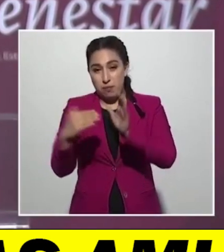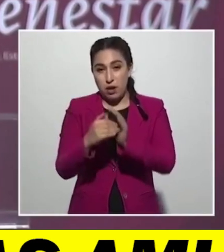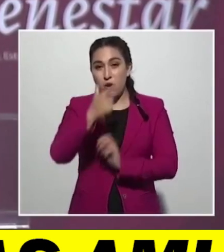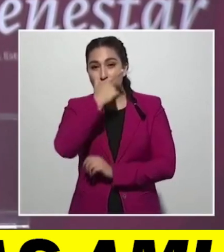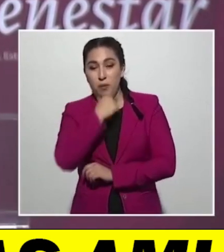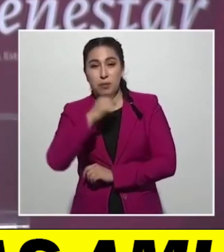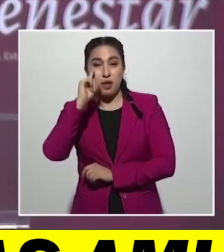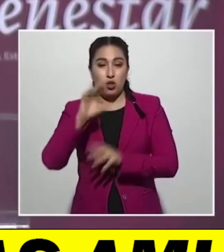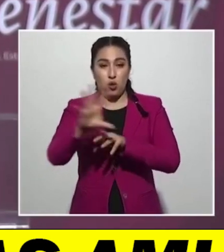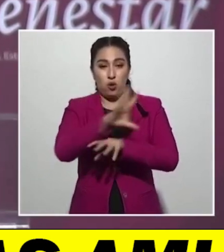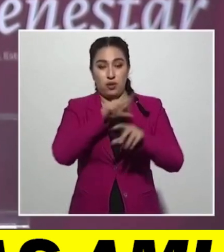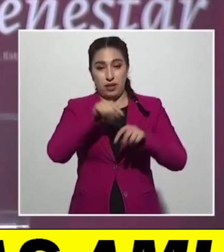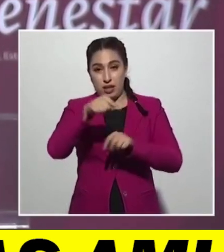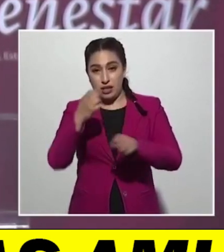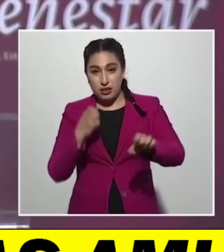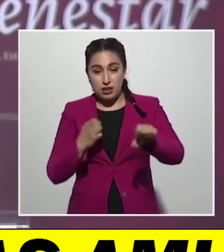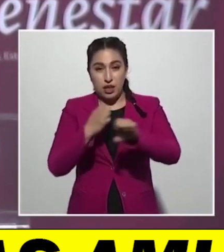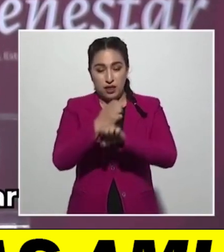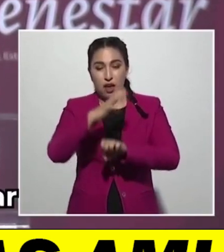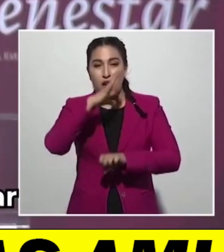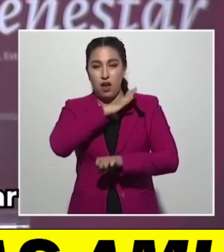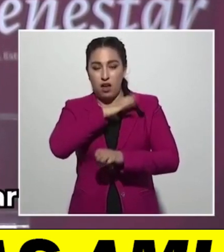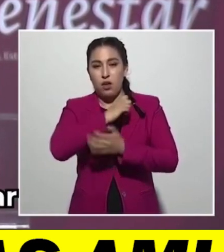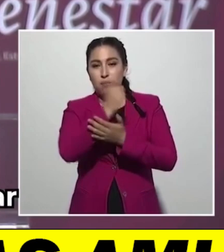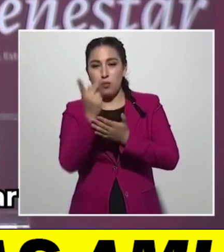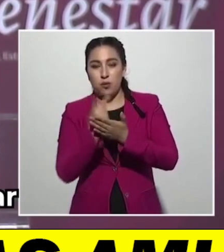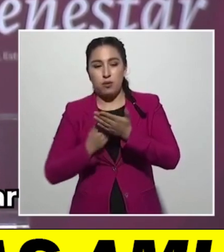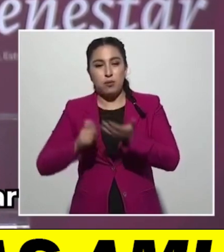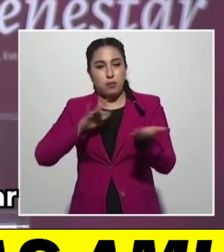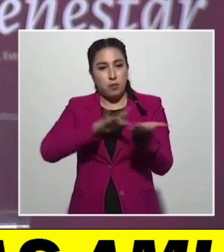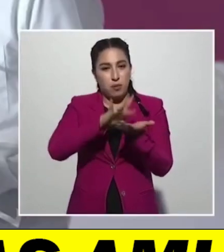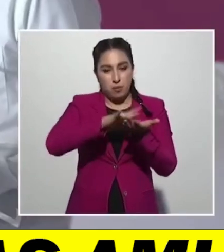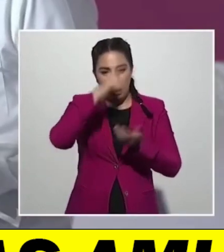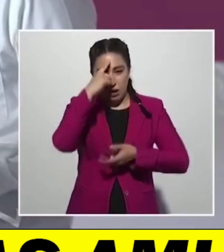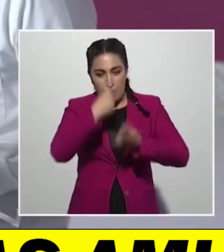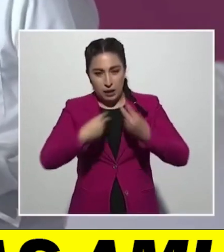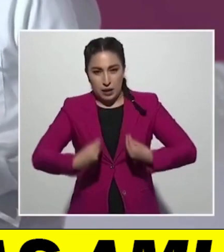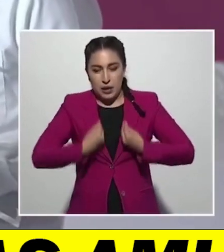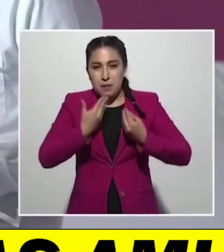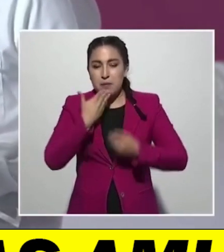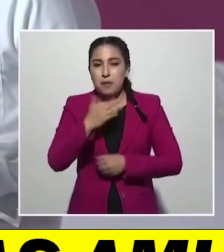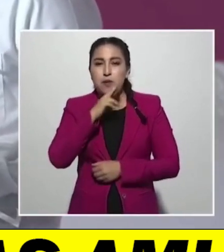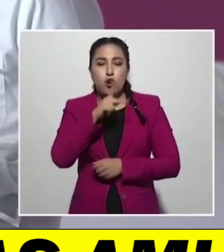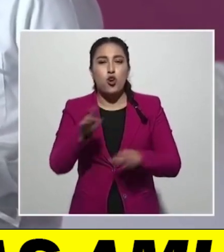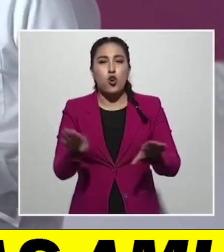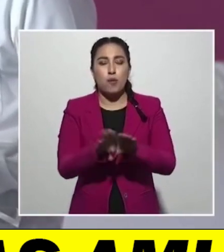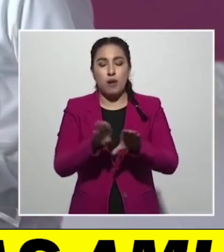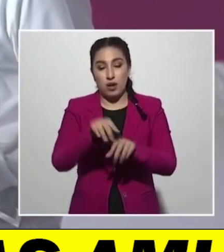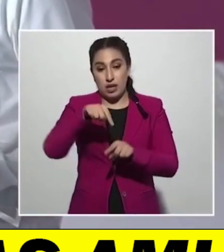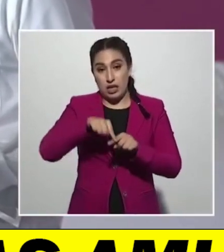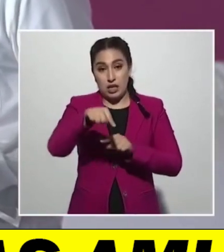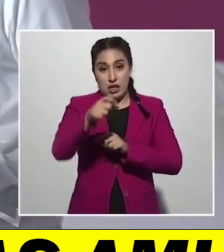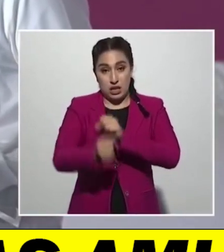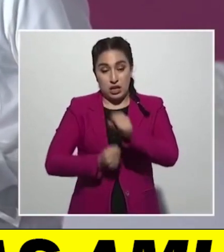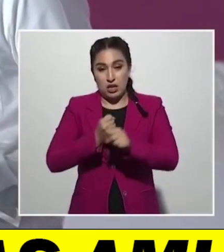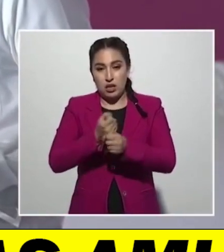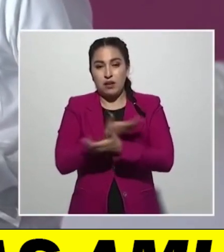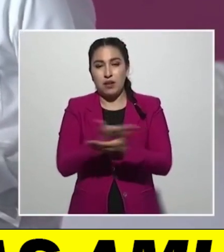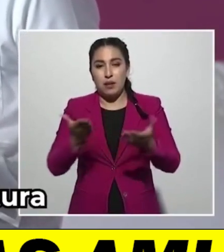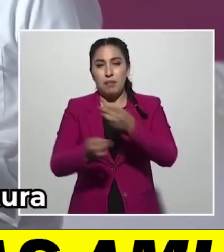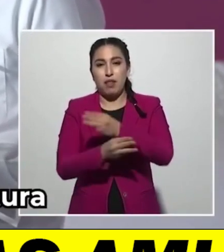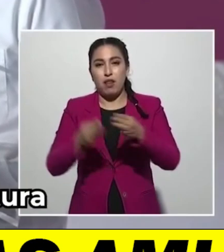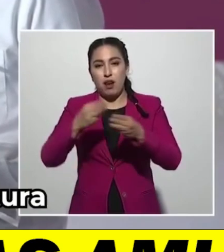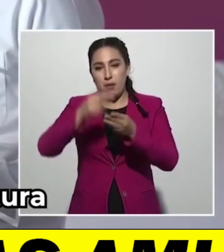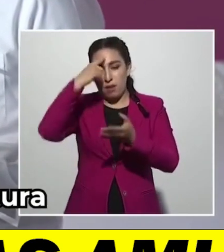de todo el estado son beneficiarios de Producción para el Bienestar. Y este año también recibieron fertilizantes